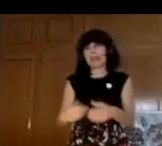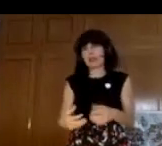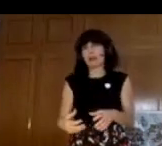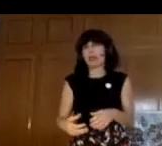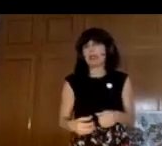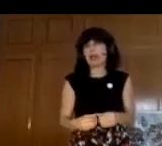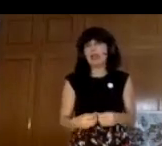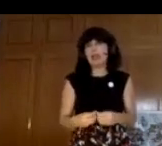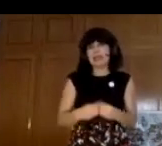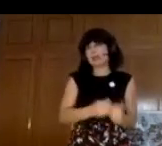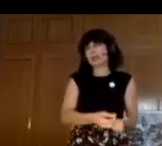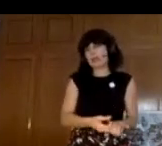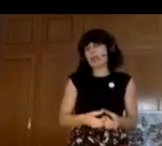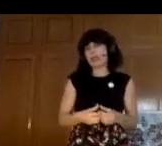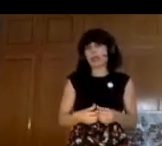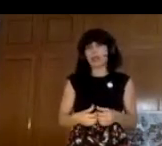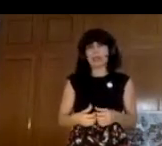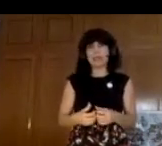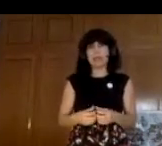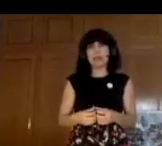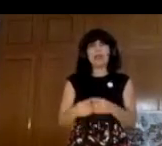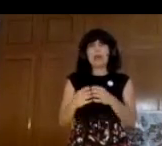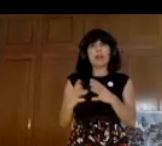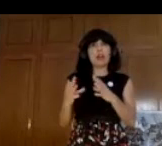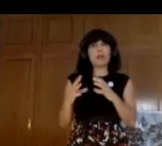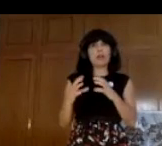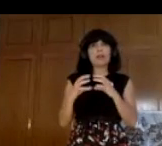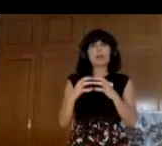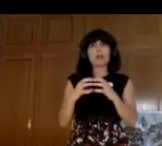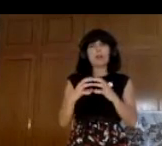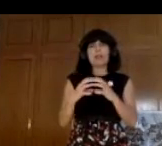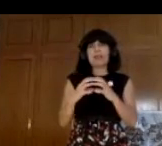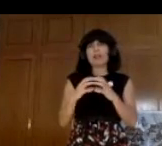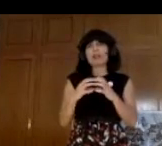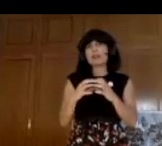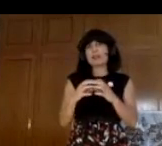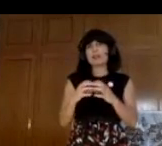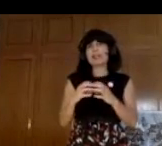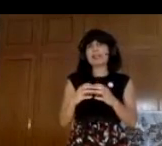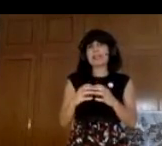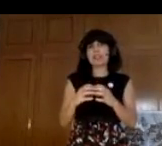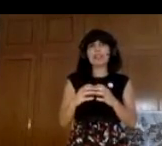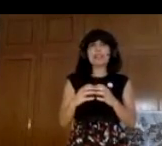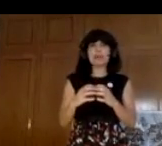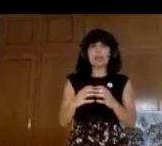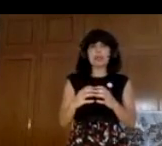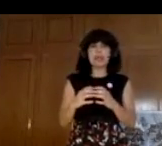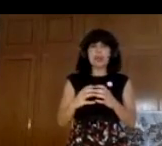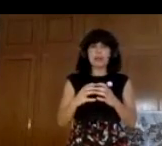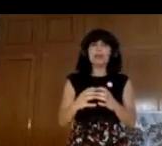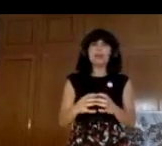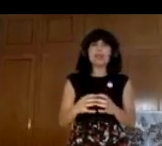una decisión política que se justifica con el 11 de septiembre, pero lo peor de todo del 11 de septiembre es la sensación de